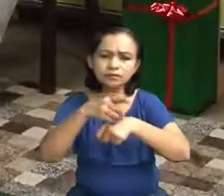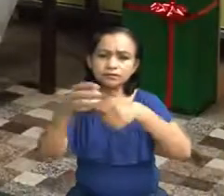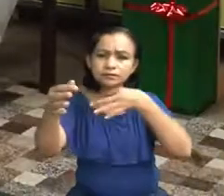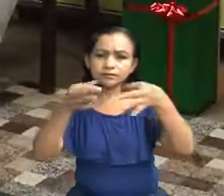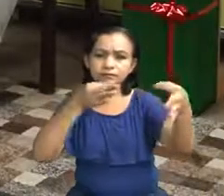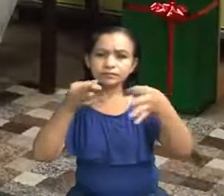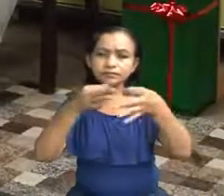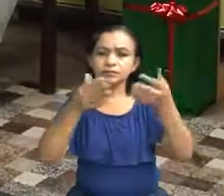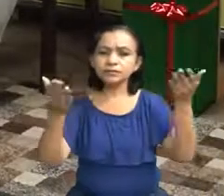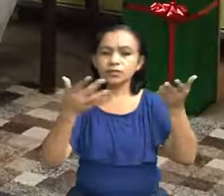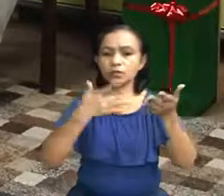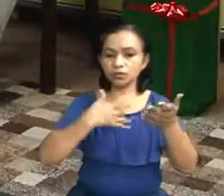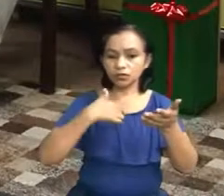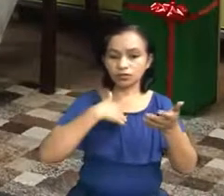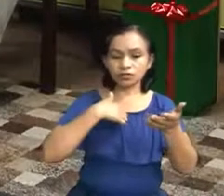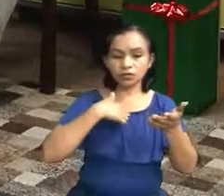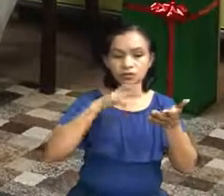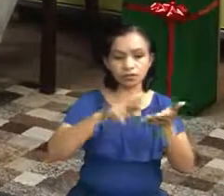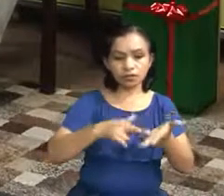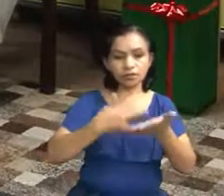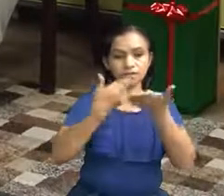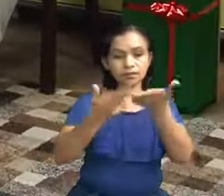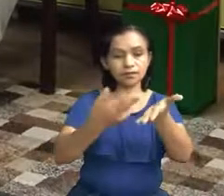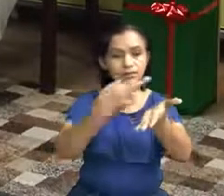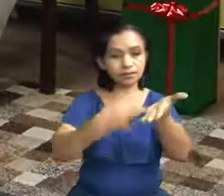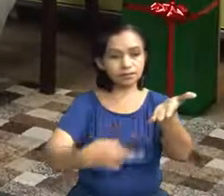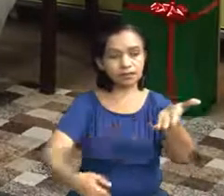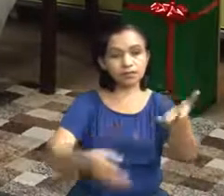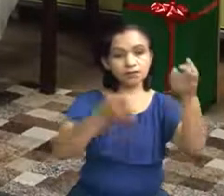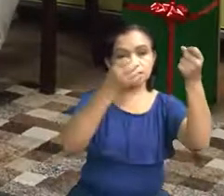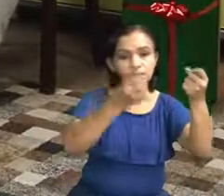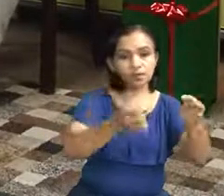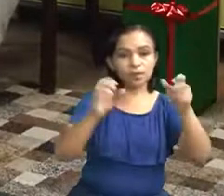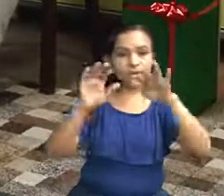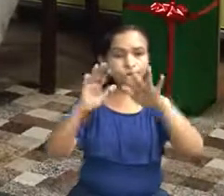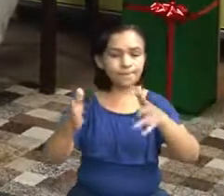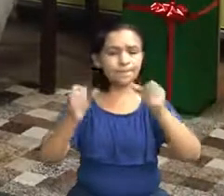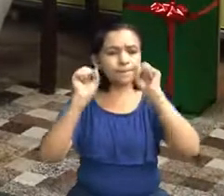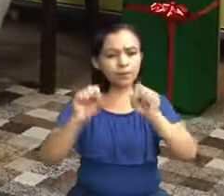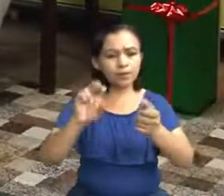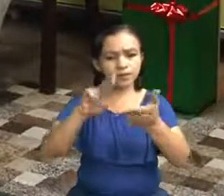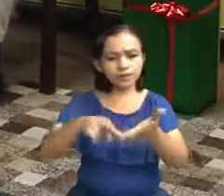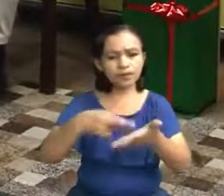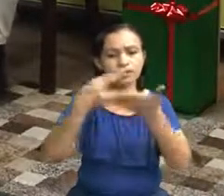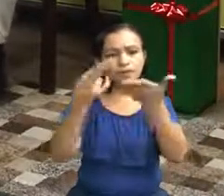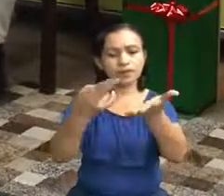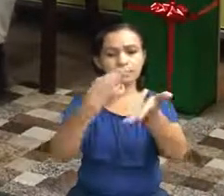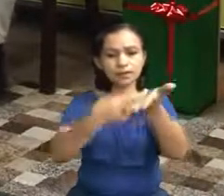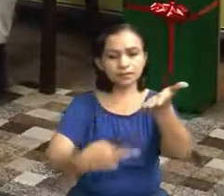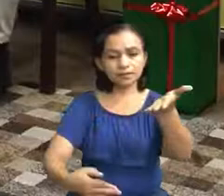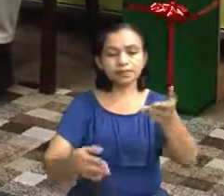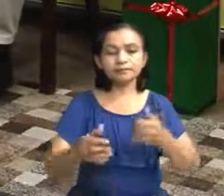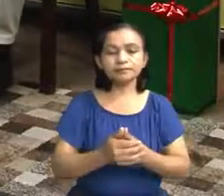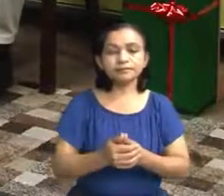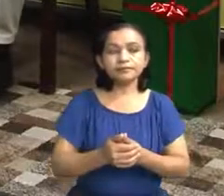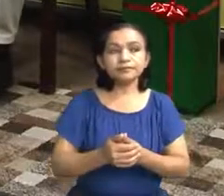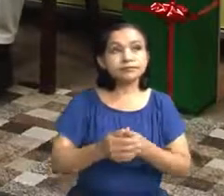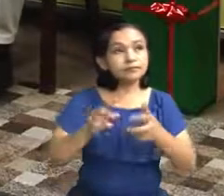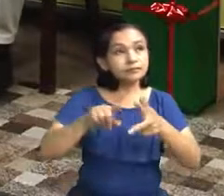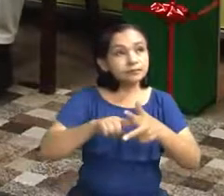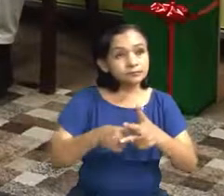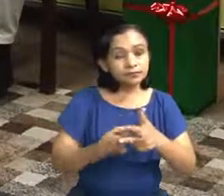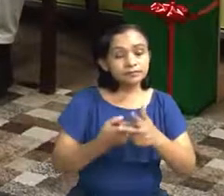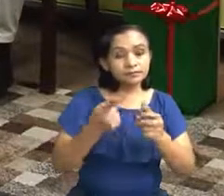la donación de sangre y cuántas veces los hombres y las mujeres podemos donar. Inicialmente pues mencionar